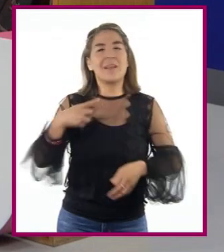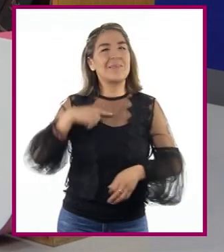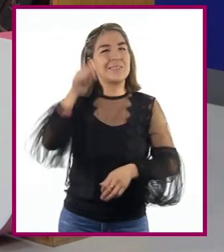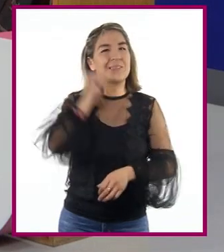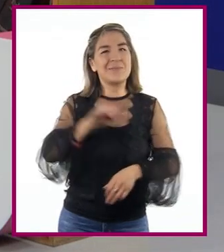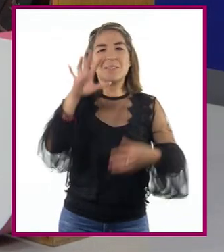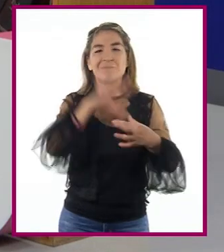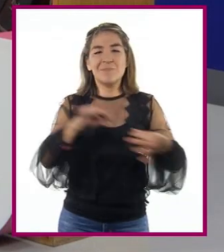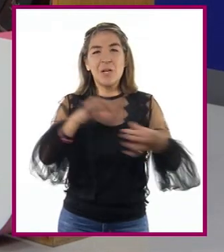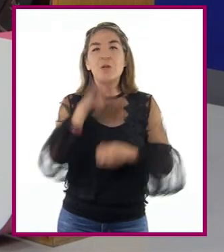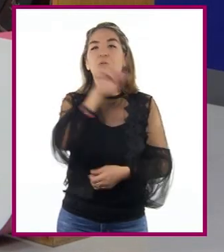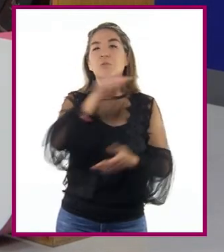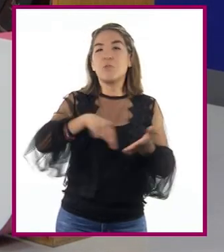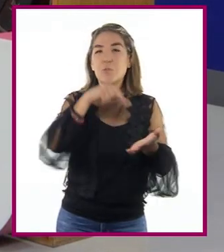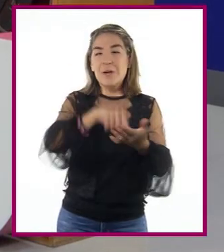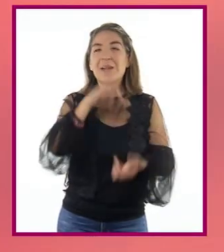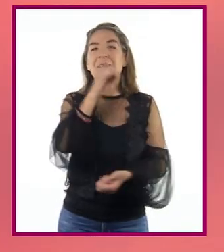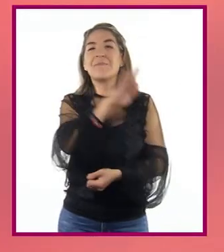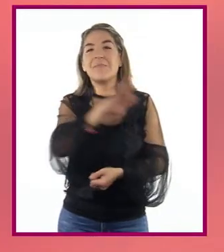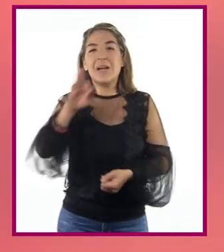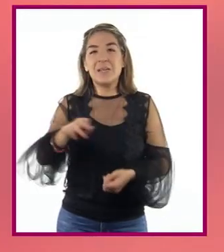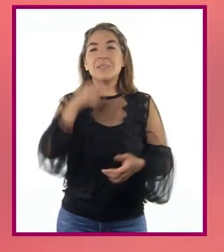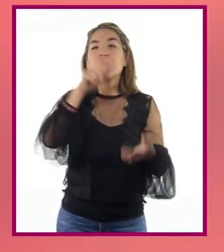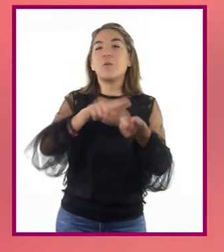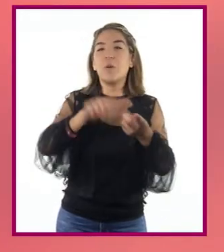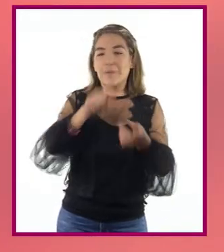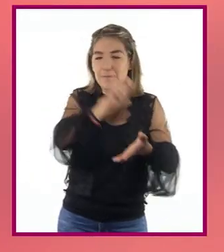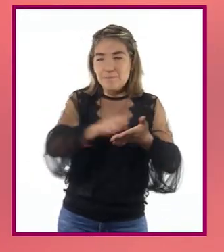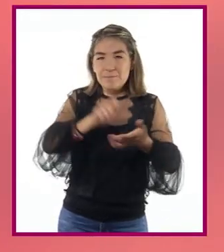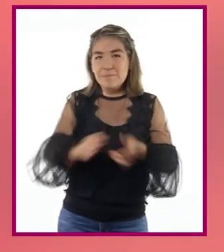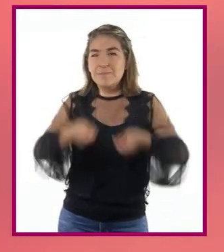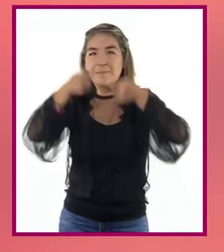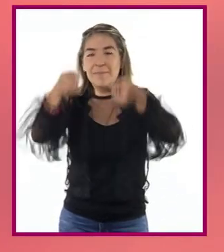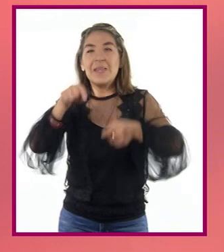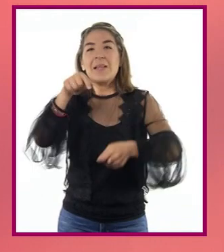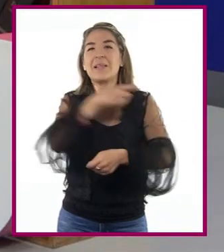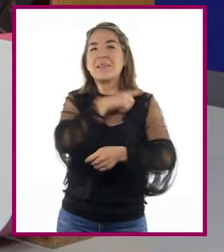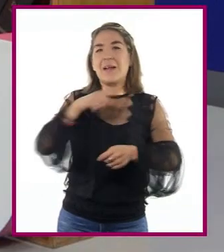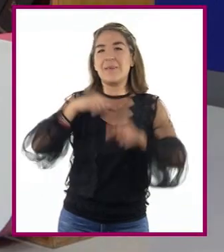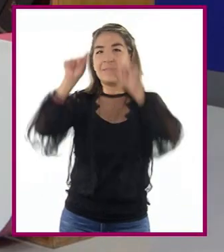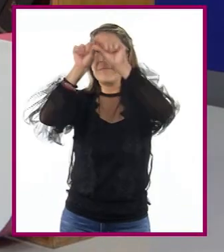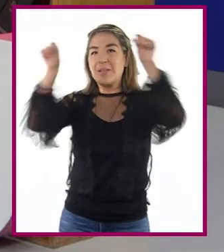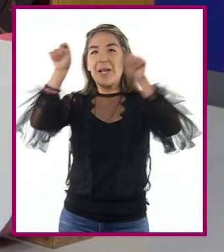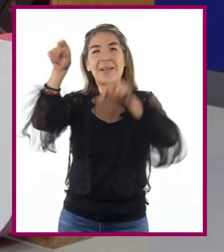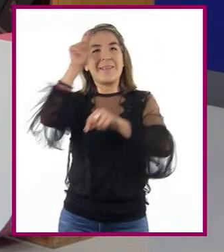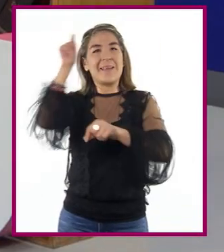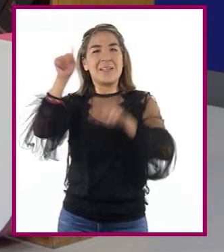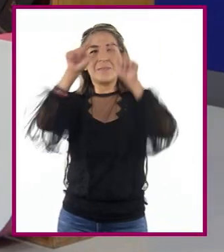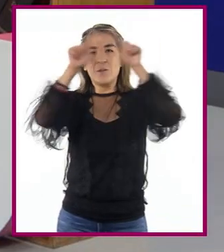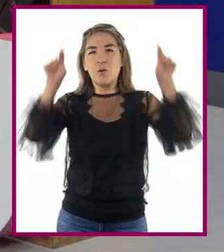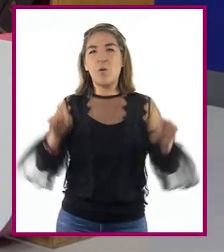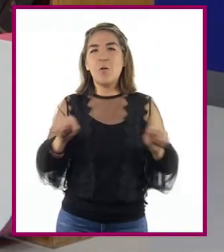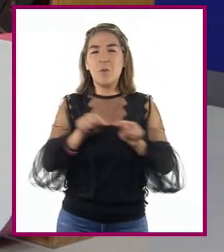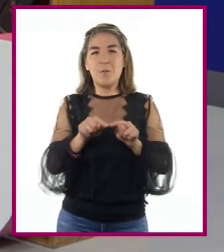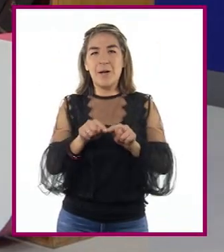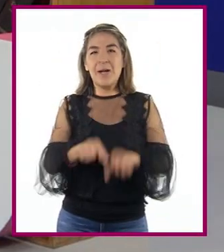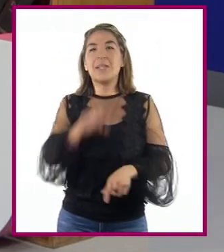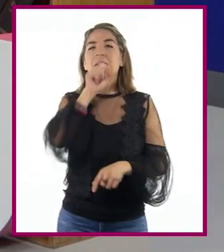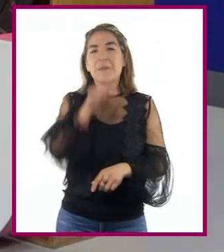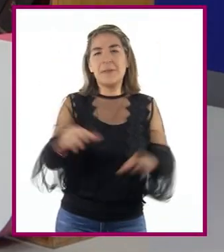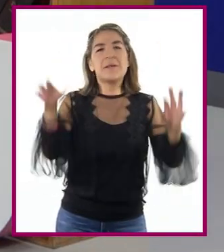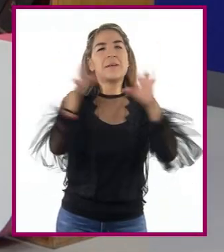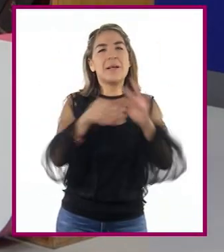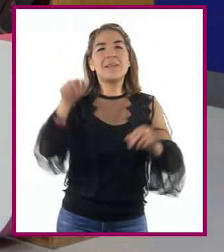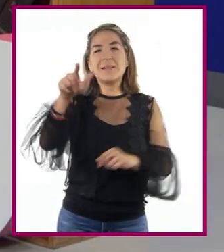contener el lugar y la fecha del remitente y le sugerimos insertarla en el margen superior derecho de su hoja. También hablamos